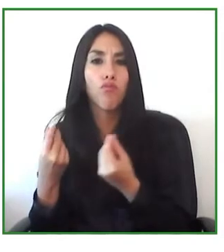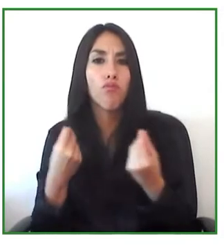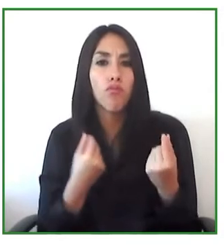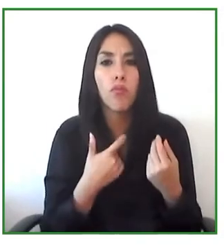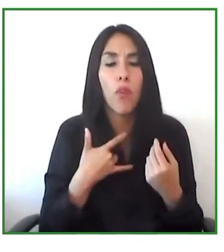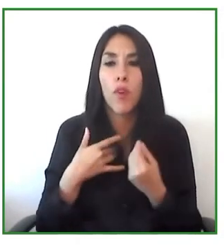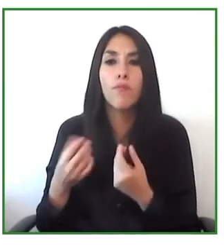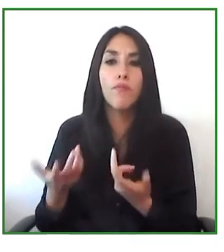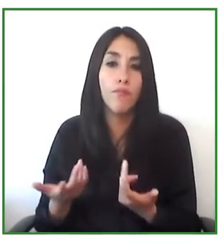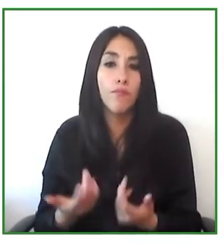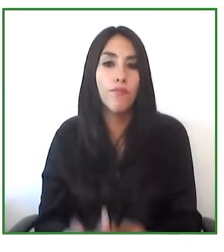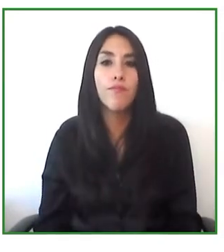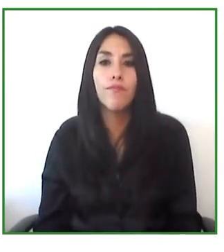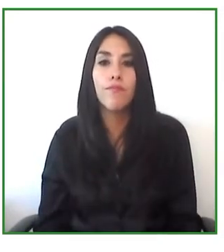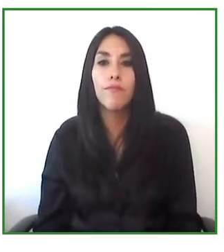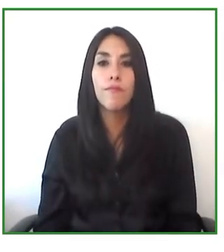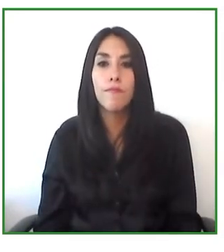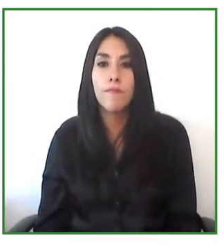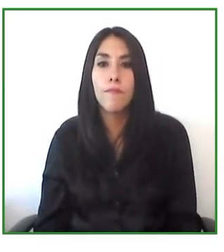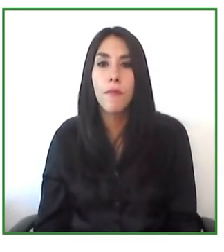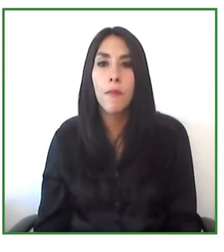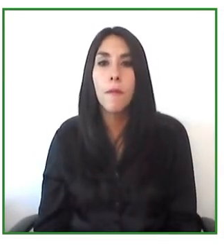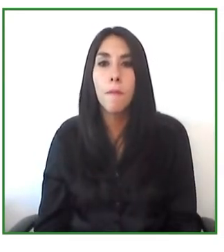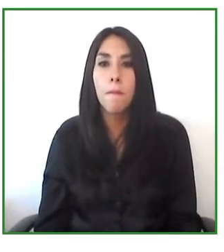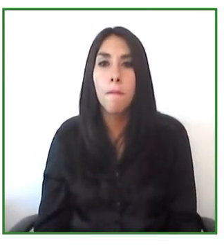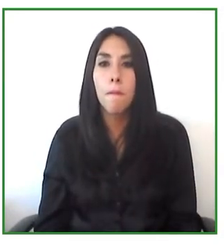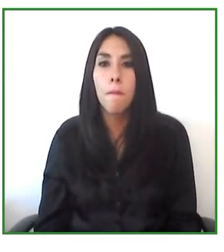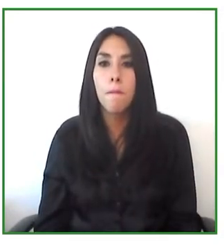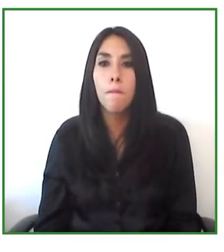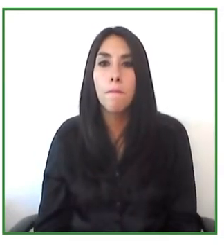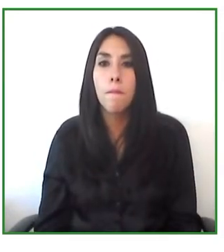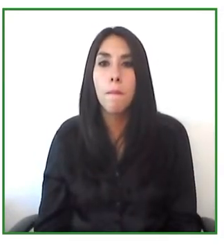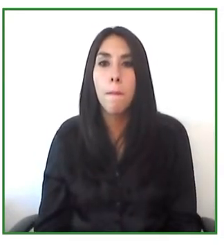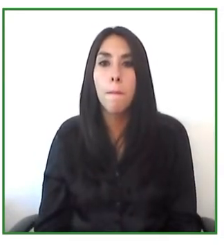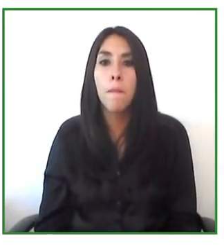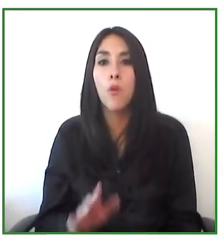laboral, pero nuestro objetivo es que se tenga